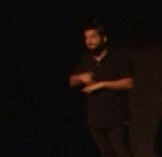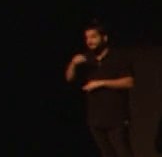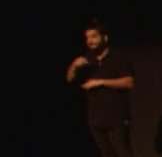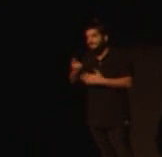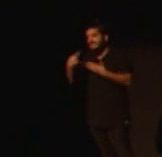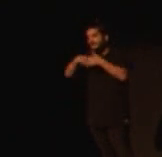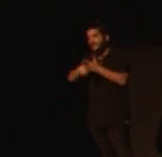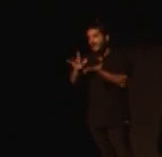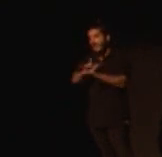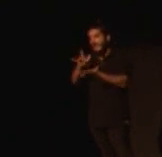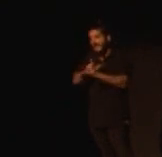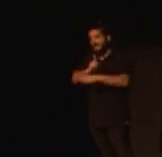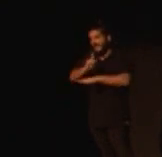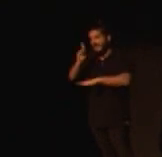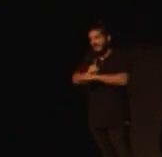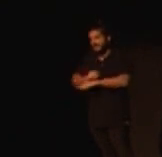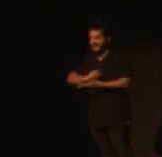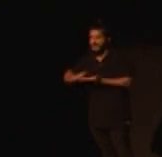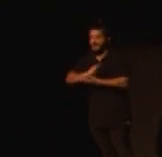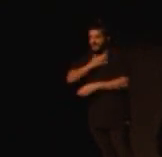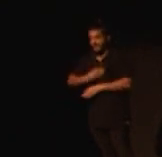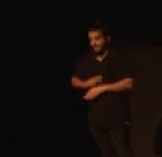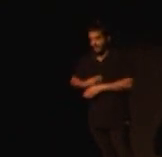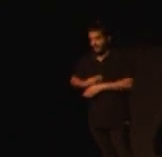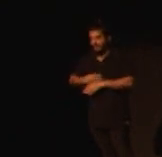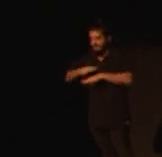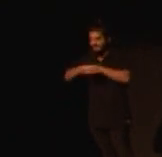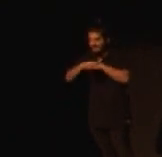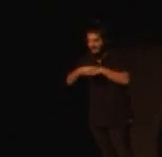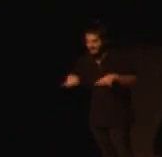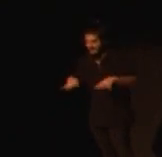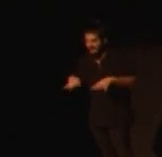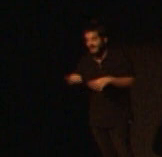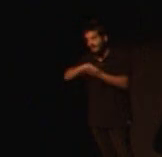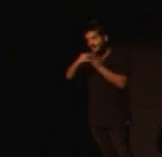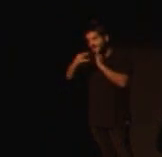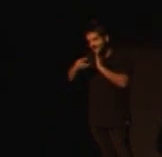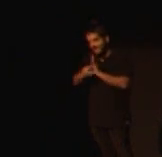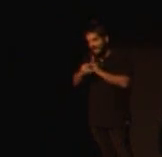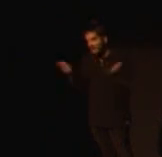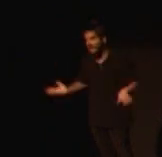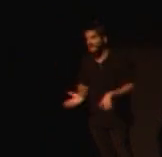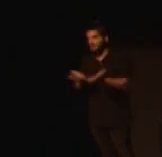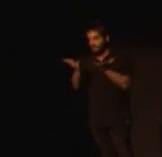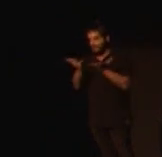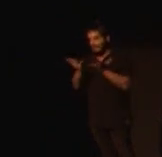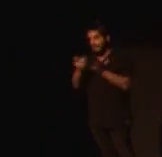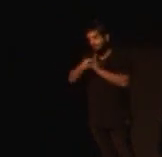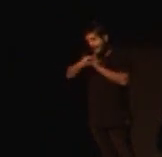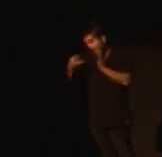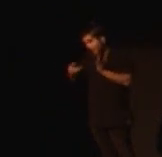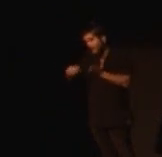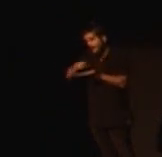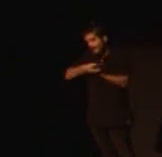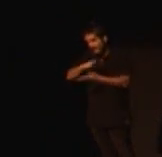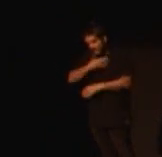Murcia 2022-2027, el marco estratégico que está impulsando el proceso de transformación digital en la región. Todos coincidiremos que la